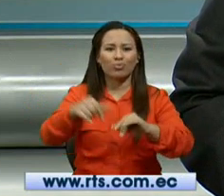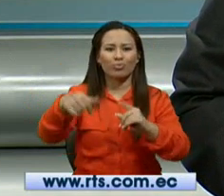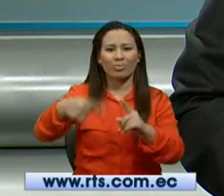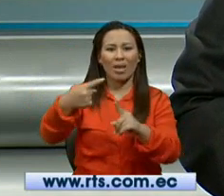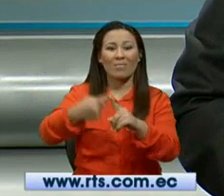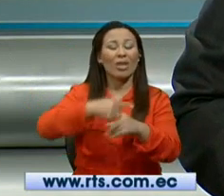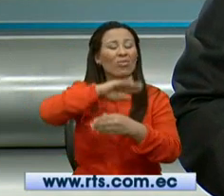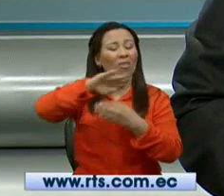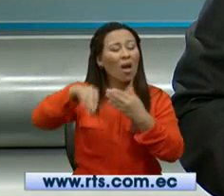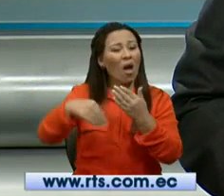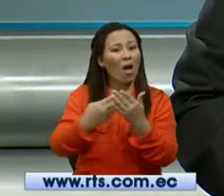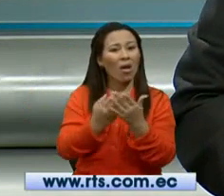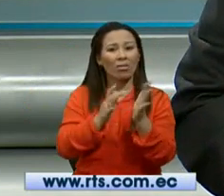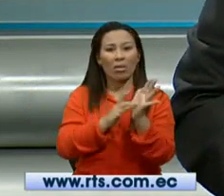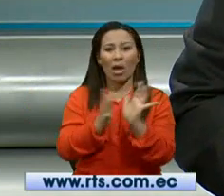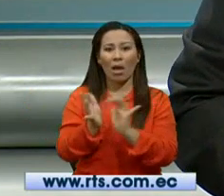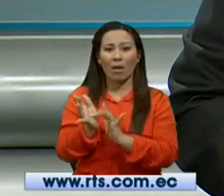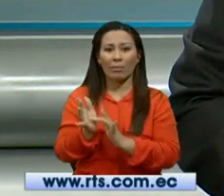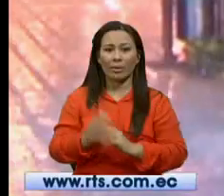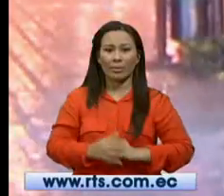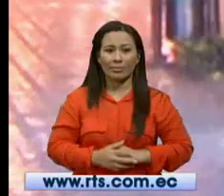abril.